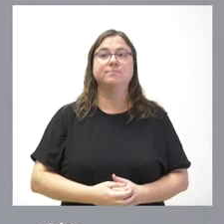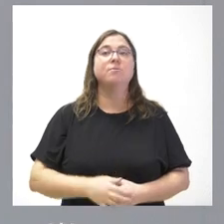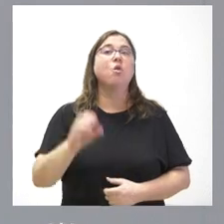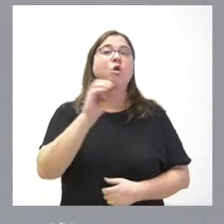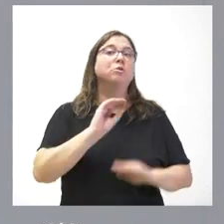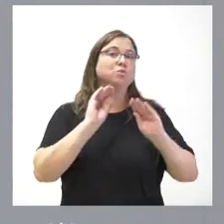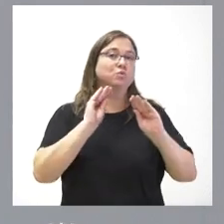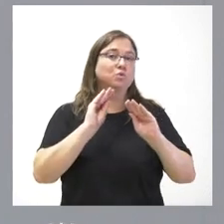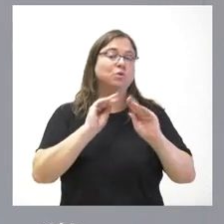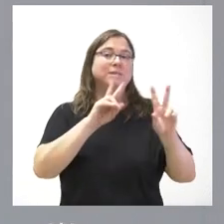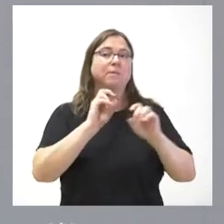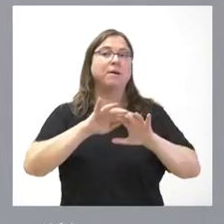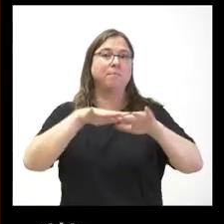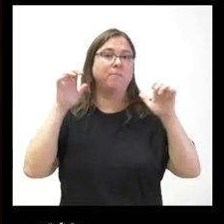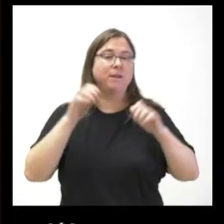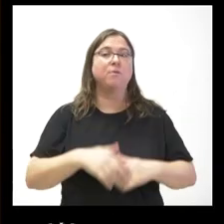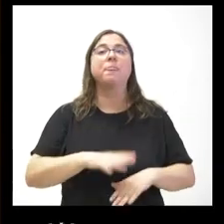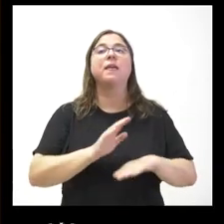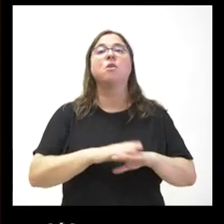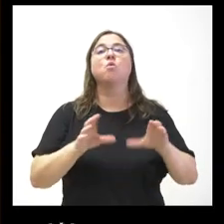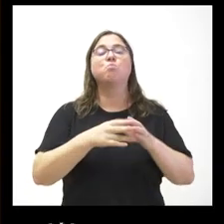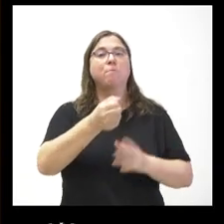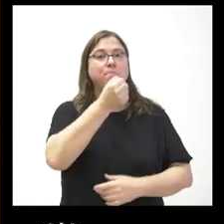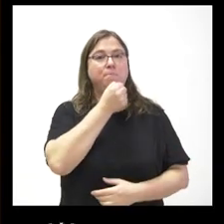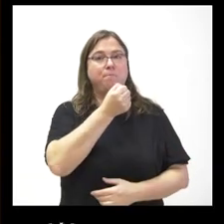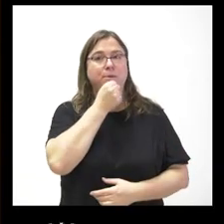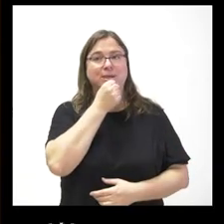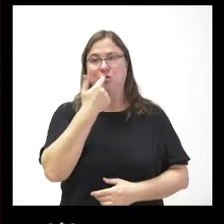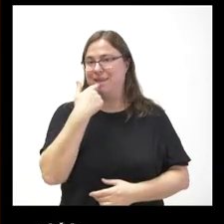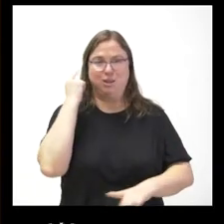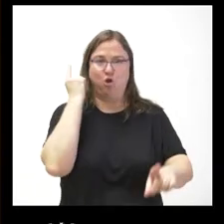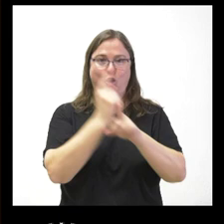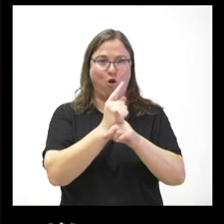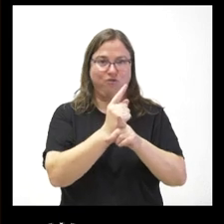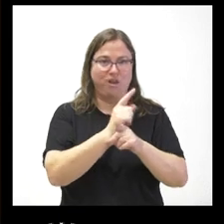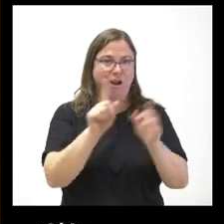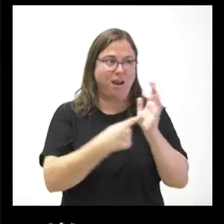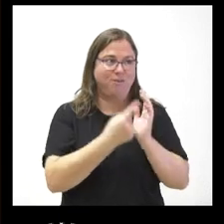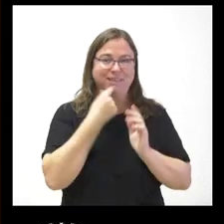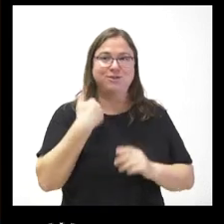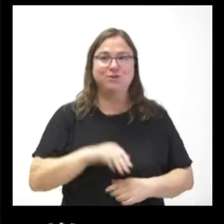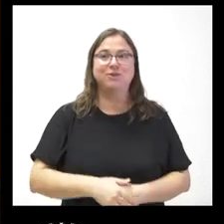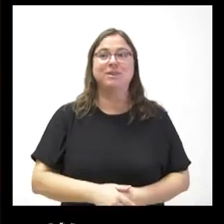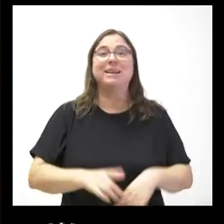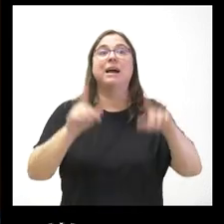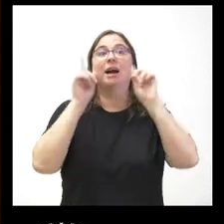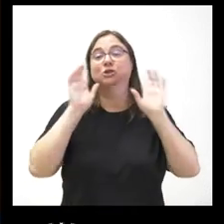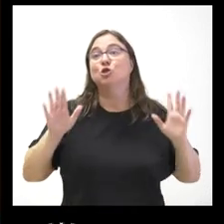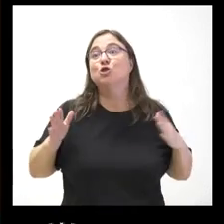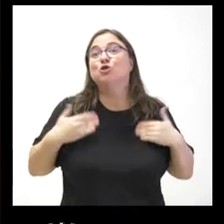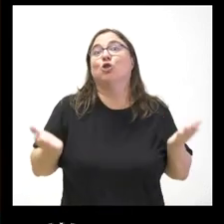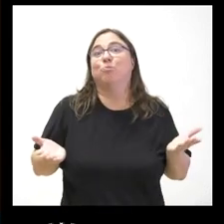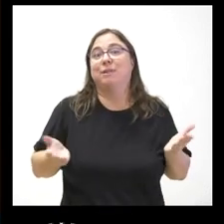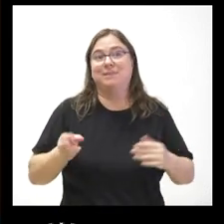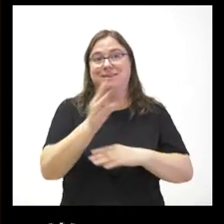conjunta también en ese pleno el partido socialista ha aclarado que ellos van a votar en contra de de esta ley con lo cual salvo el voto sorpresa o no del